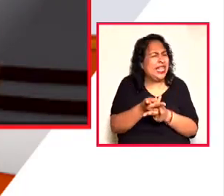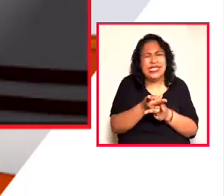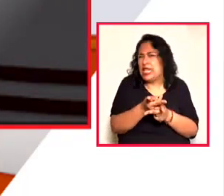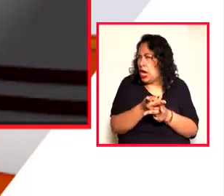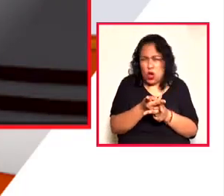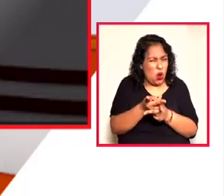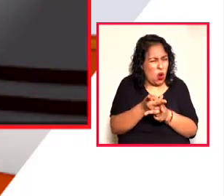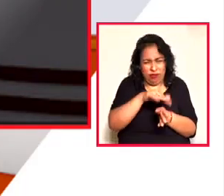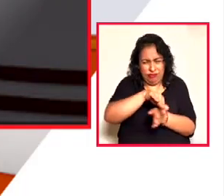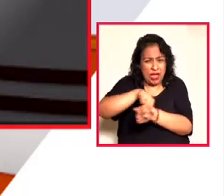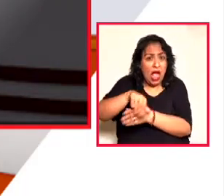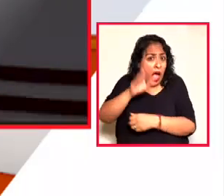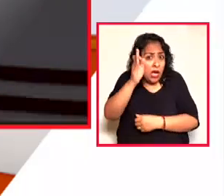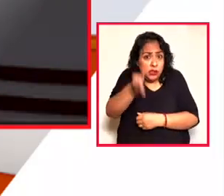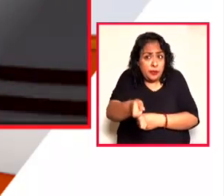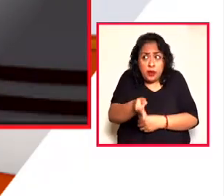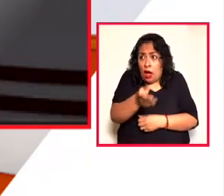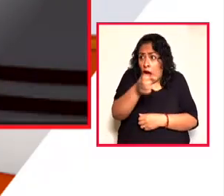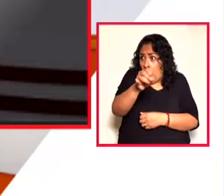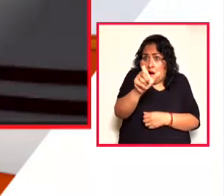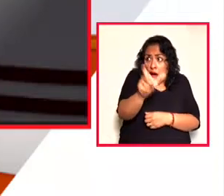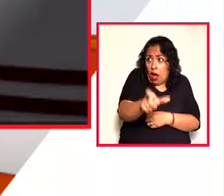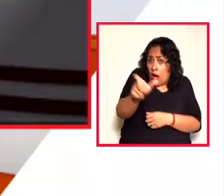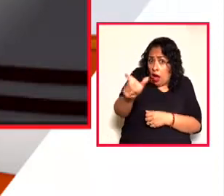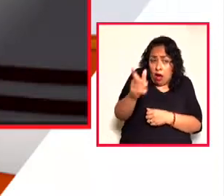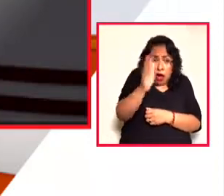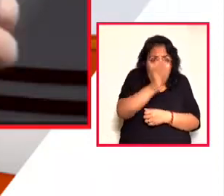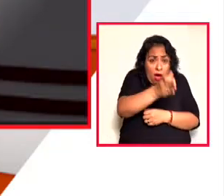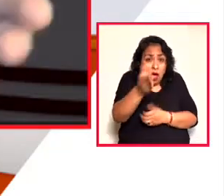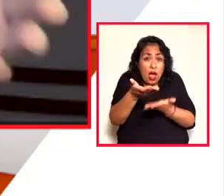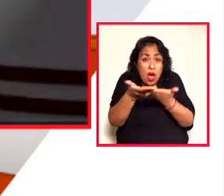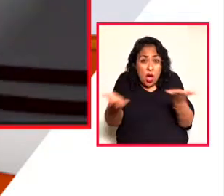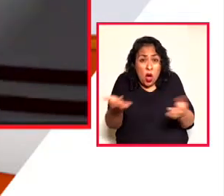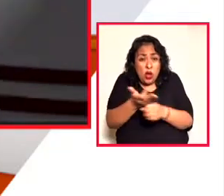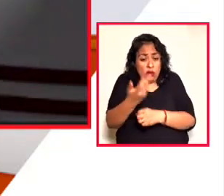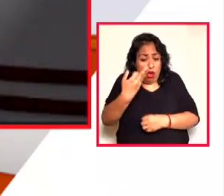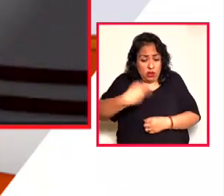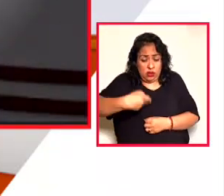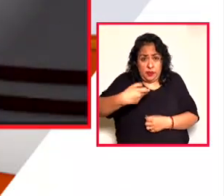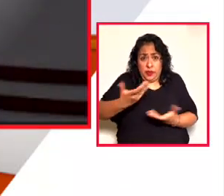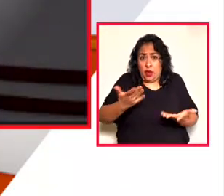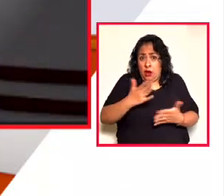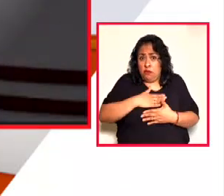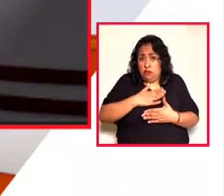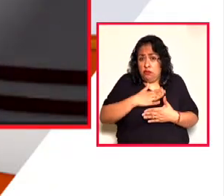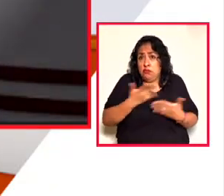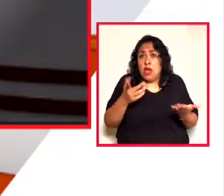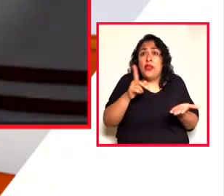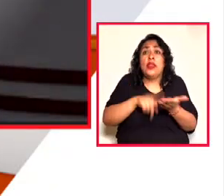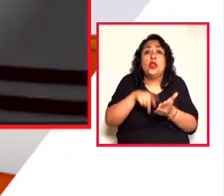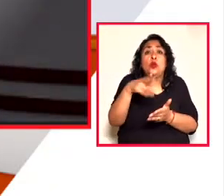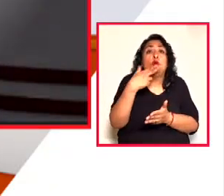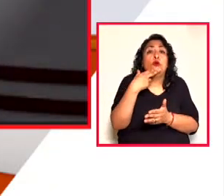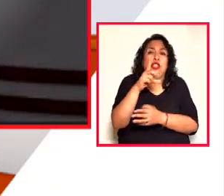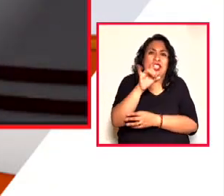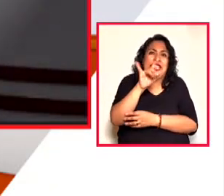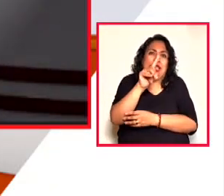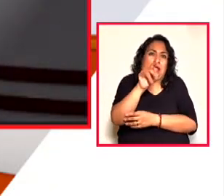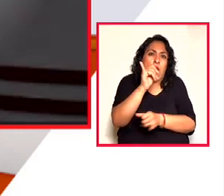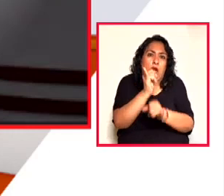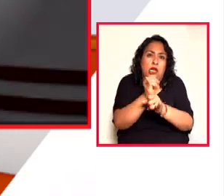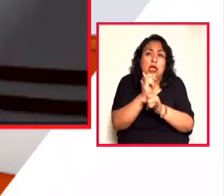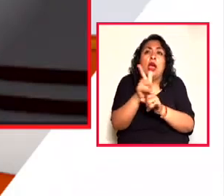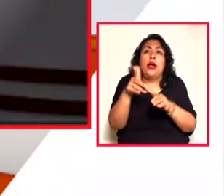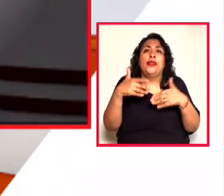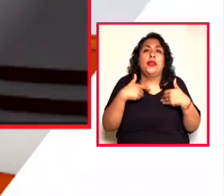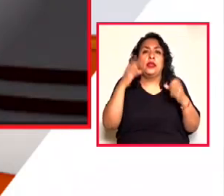trata de aceptarnos a los demás, y ahorita en esos tiempos hay que aceptarnos inclusive en las plataformas digitales, y así ya lo entendió también el